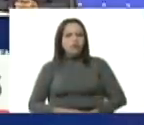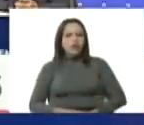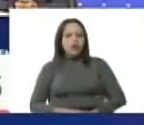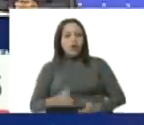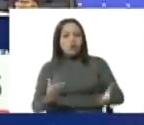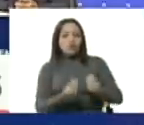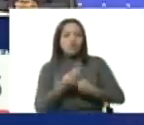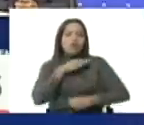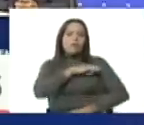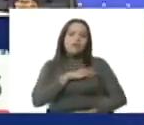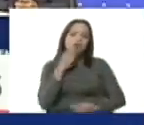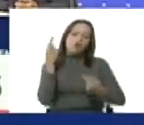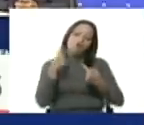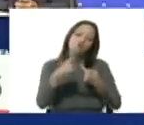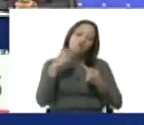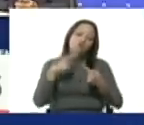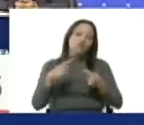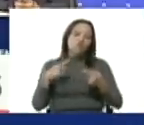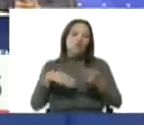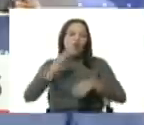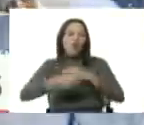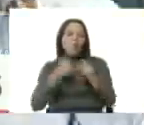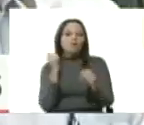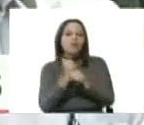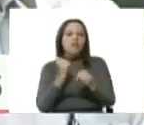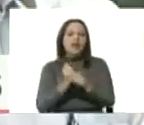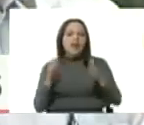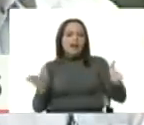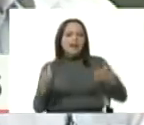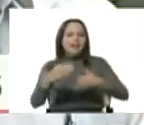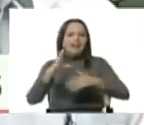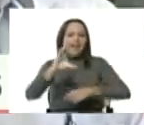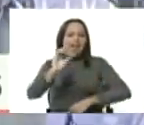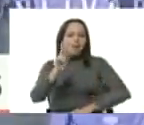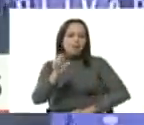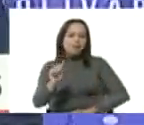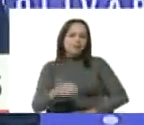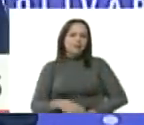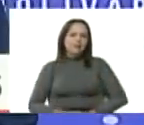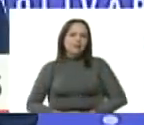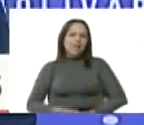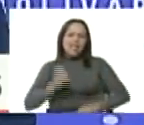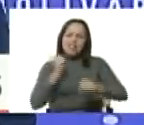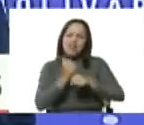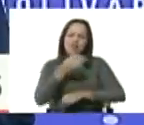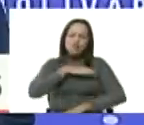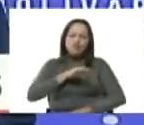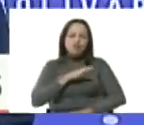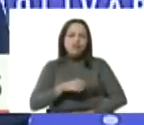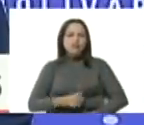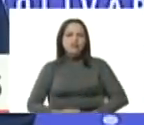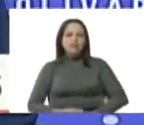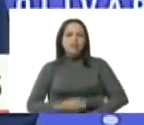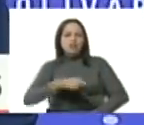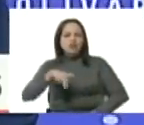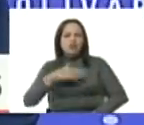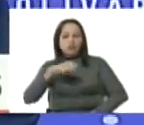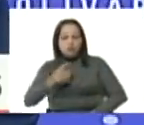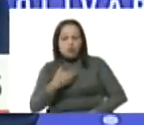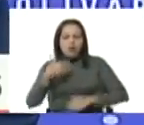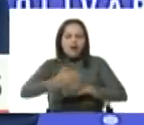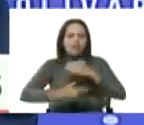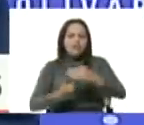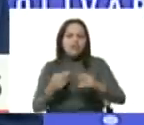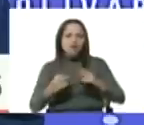tal, cómo funciona el CLAP, etcétera, etcétera. El trabajo social es donde más nosotros podemos avanzar en